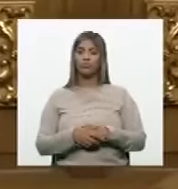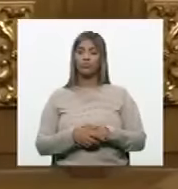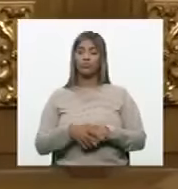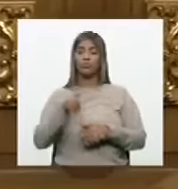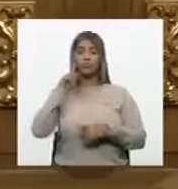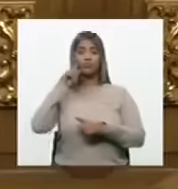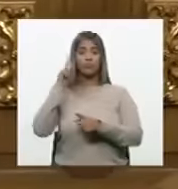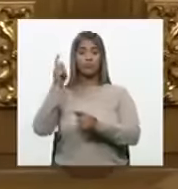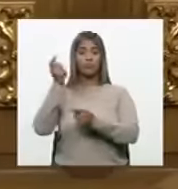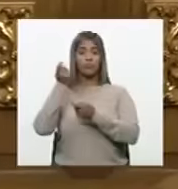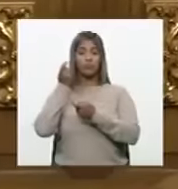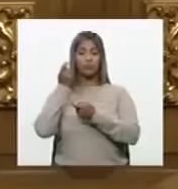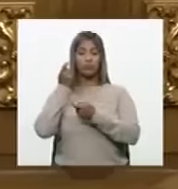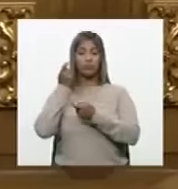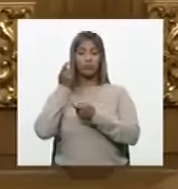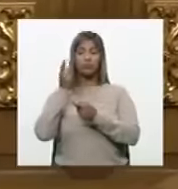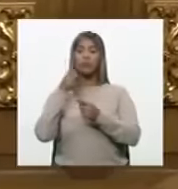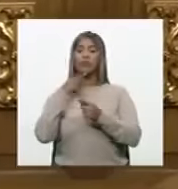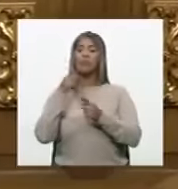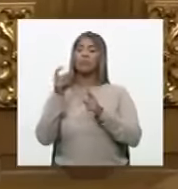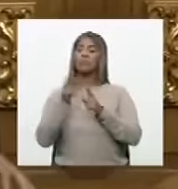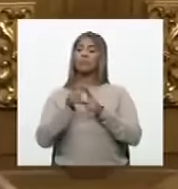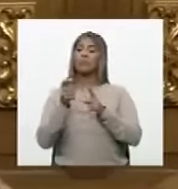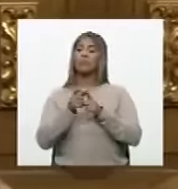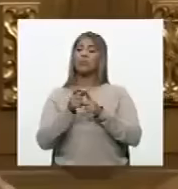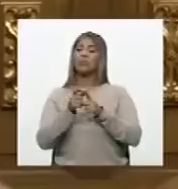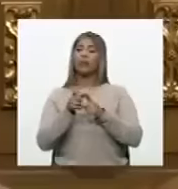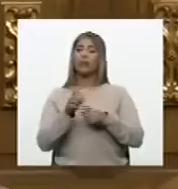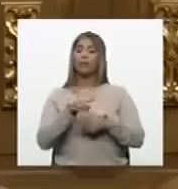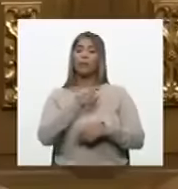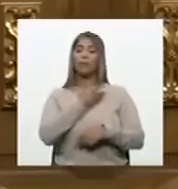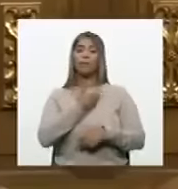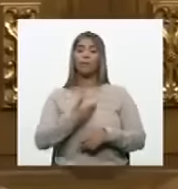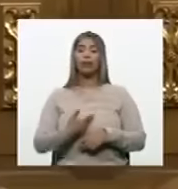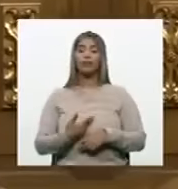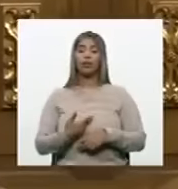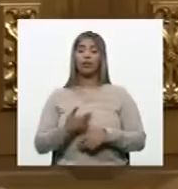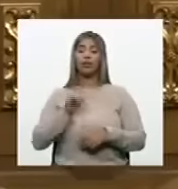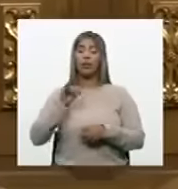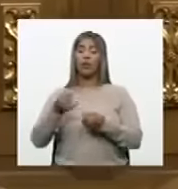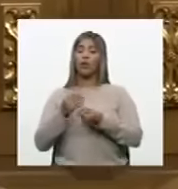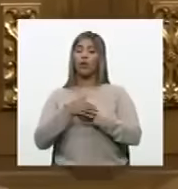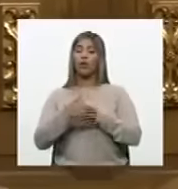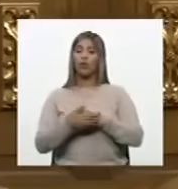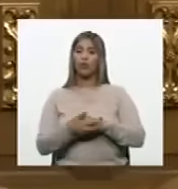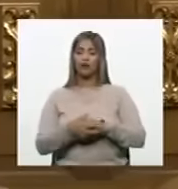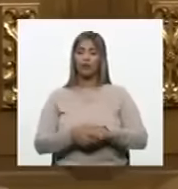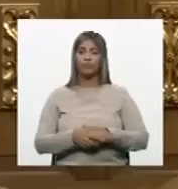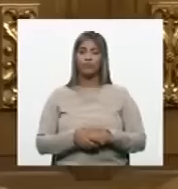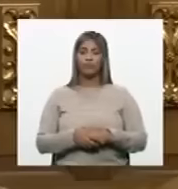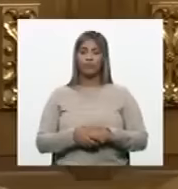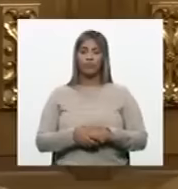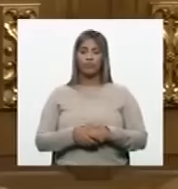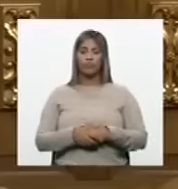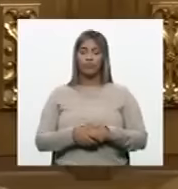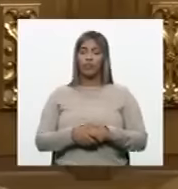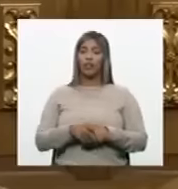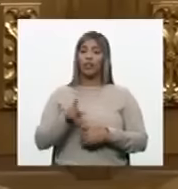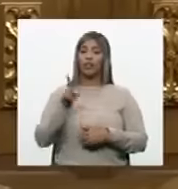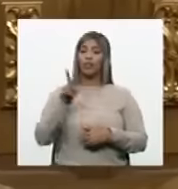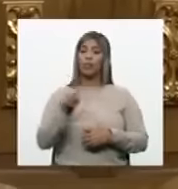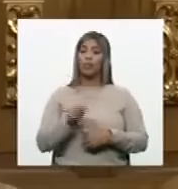Recordando un poco las palabras del presidente Jorge Rodríguez y